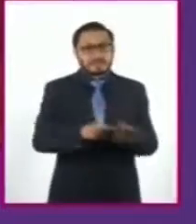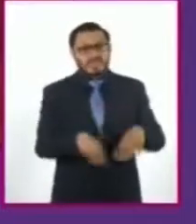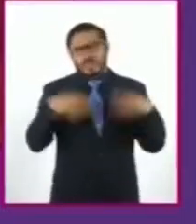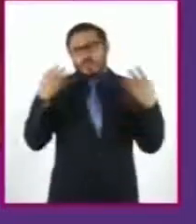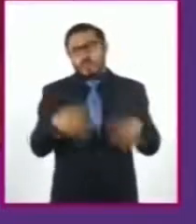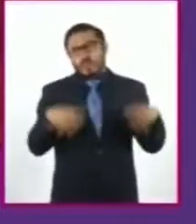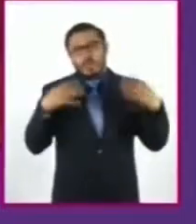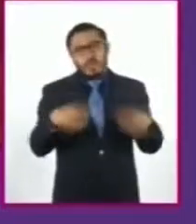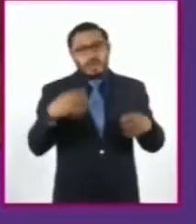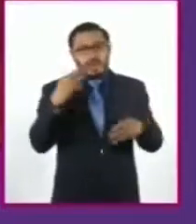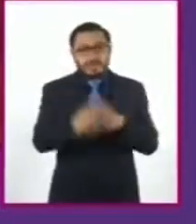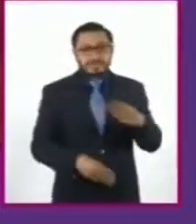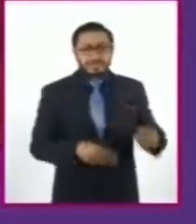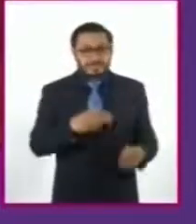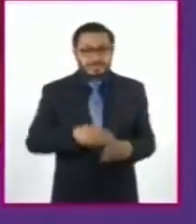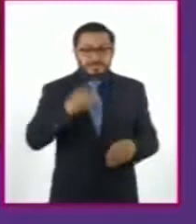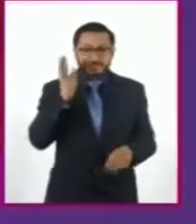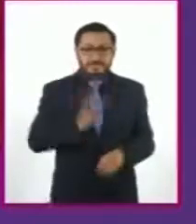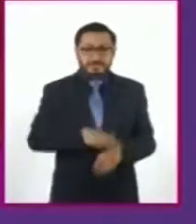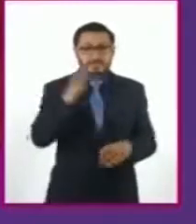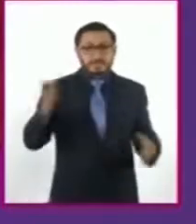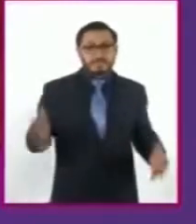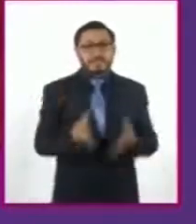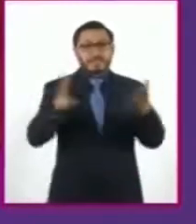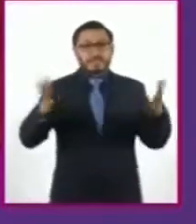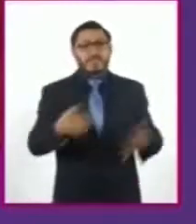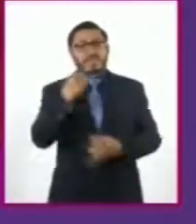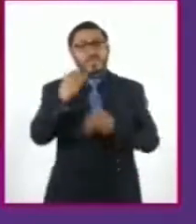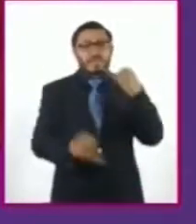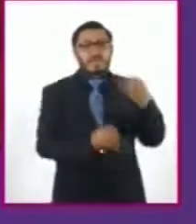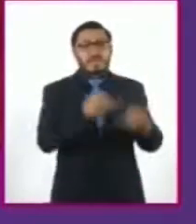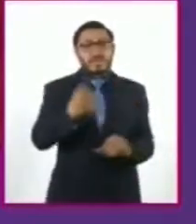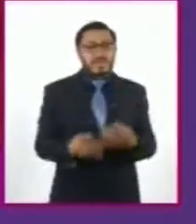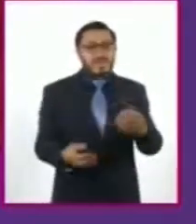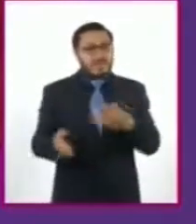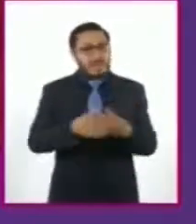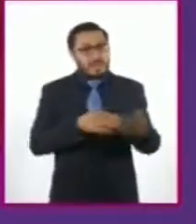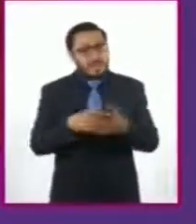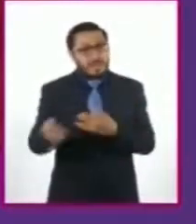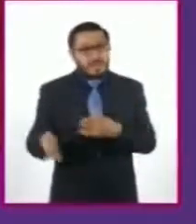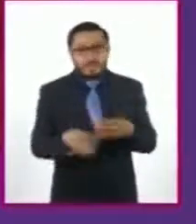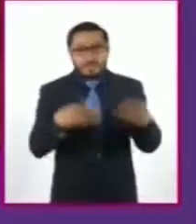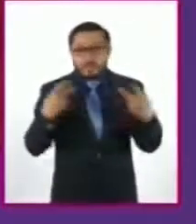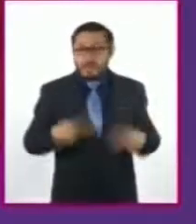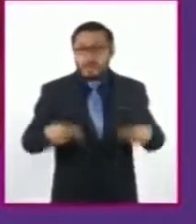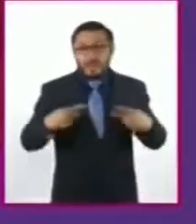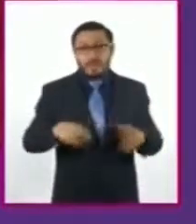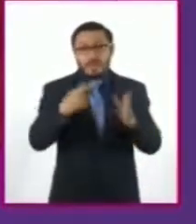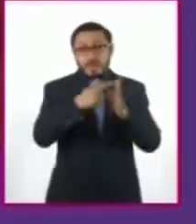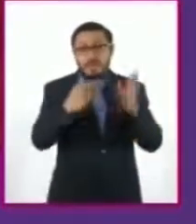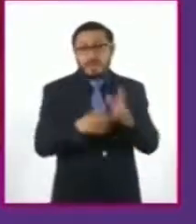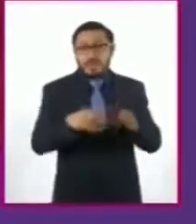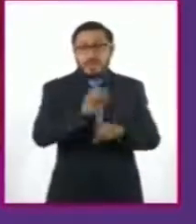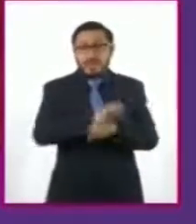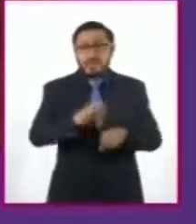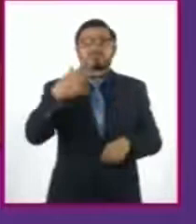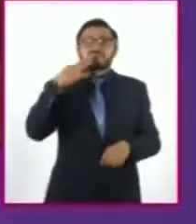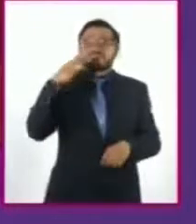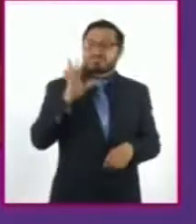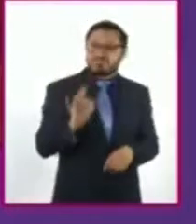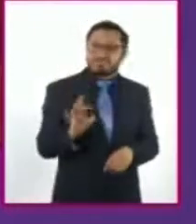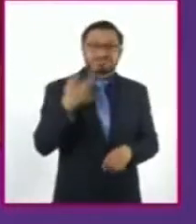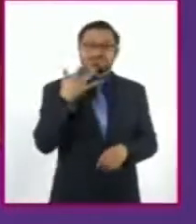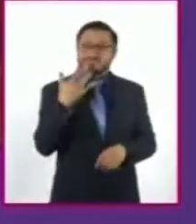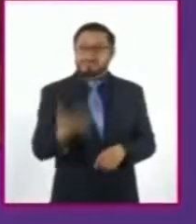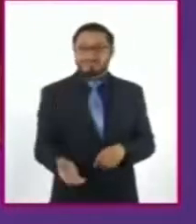mundo han sido los que promueven la creatividad y la innovación de sus empleados, con reglas muy simples y muy claras. Se deja la iniciativa